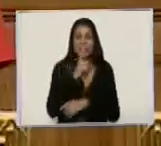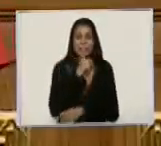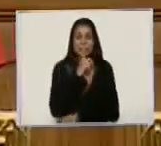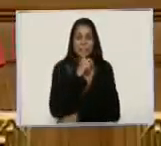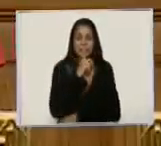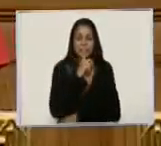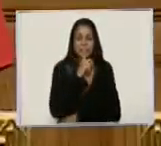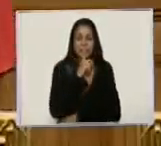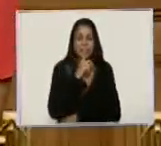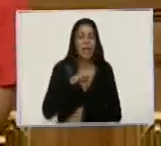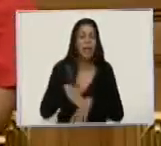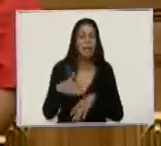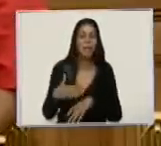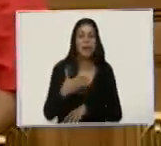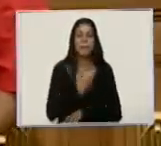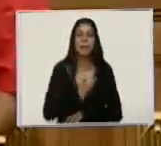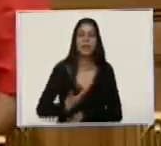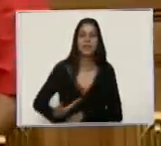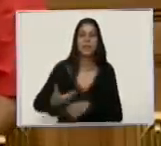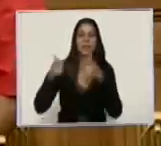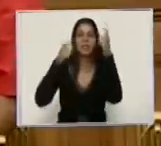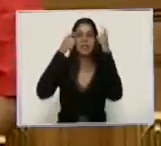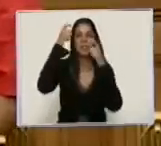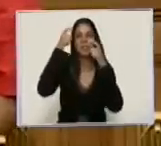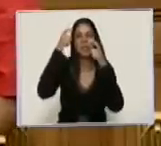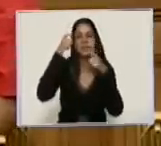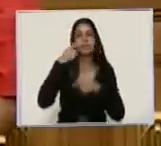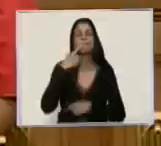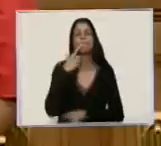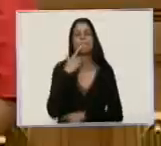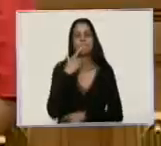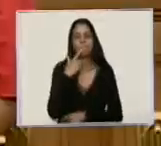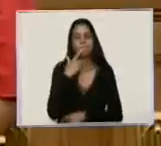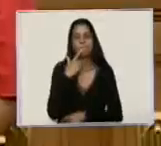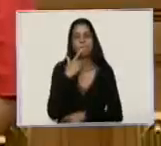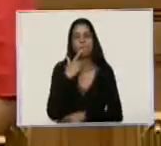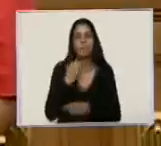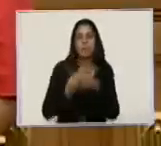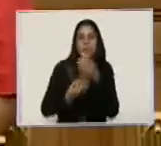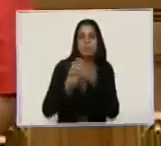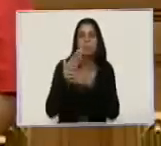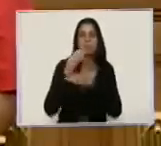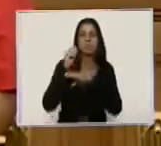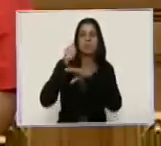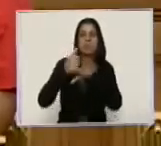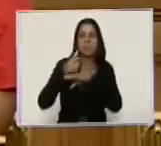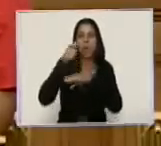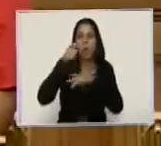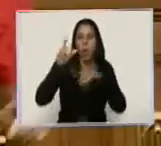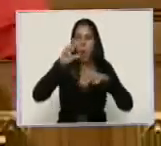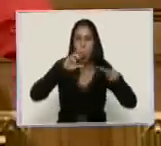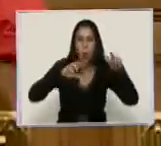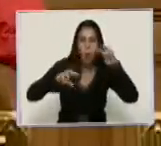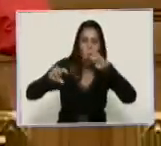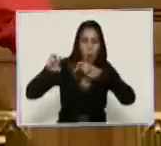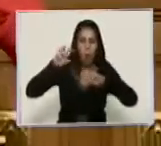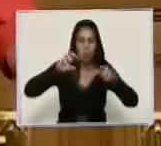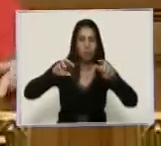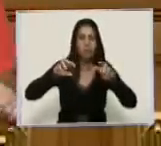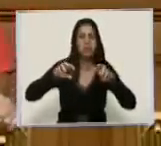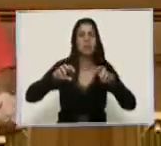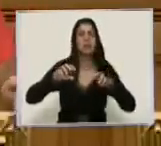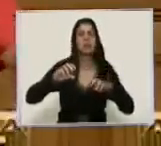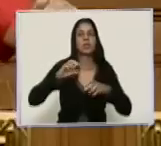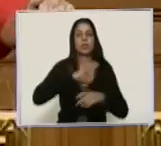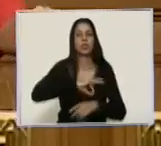Pero para eso el presidente Chávez, compañero, montó el Observatorio Socialista Petrolero. Para eso lo